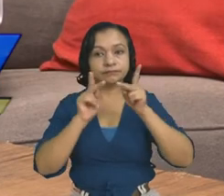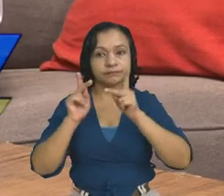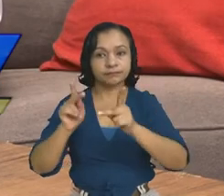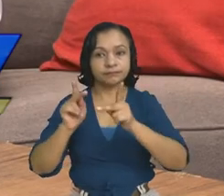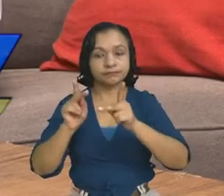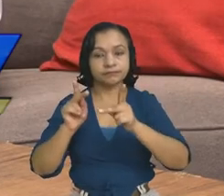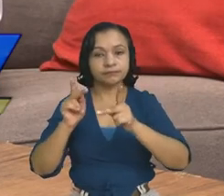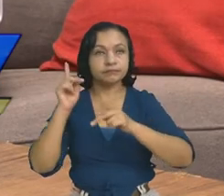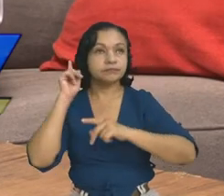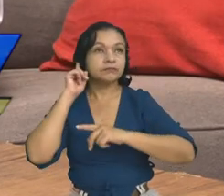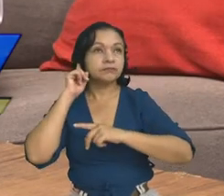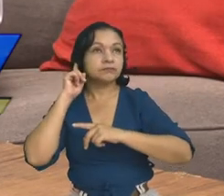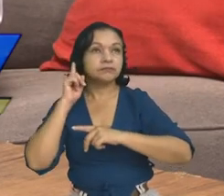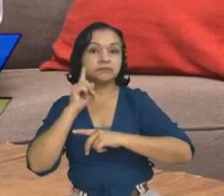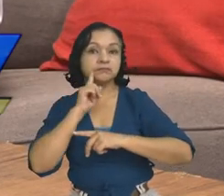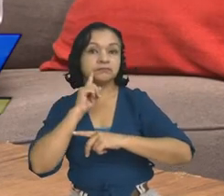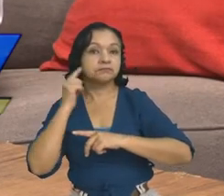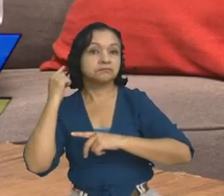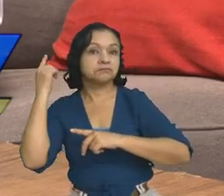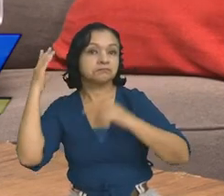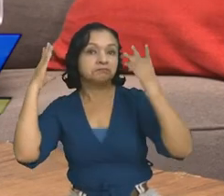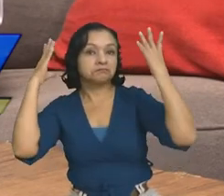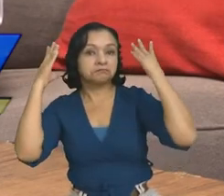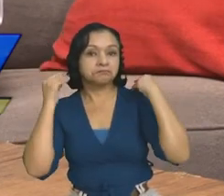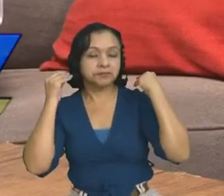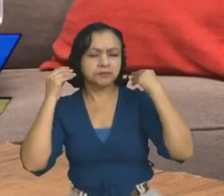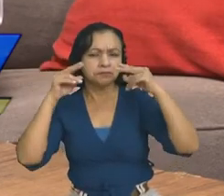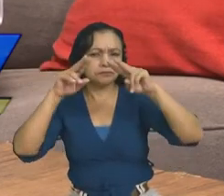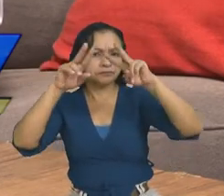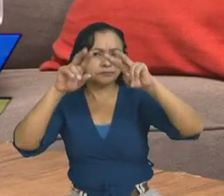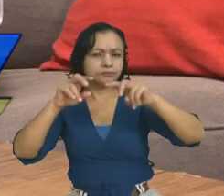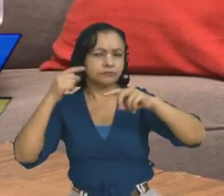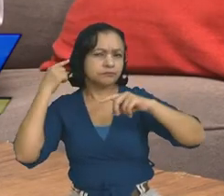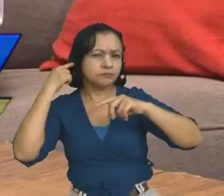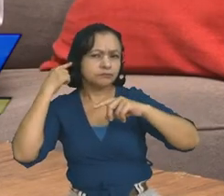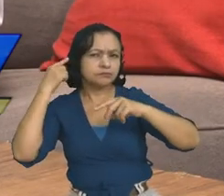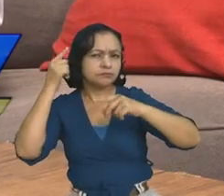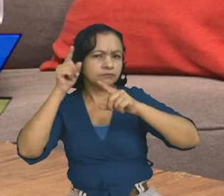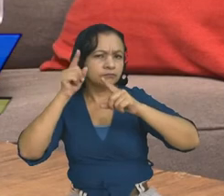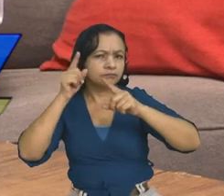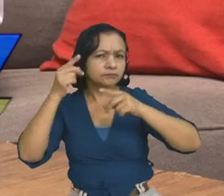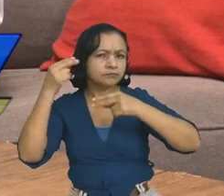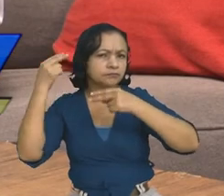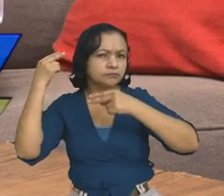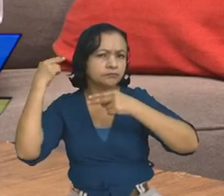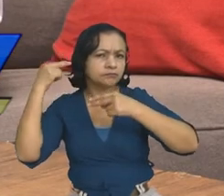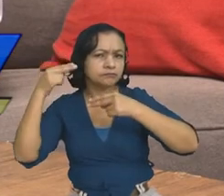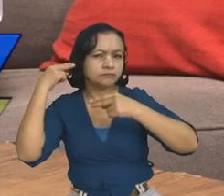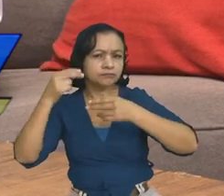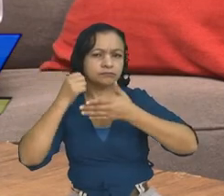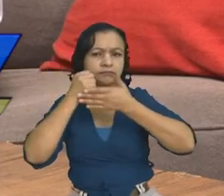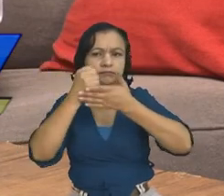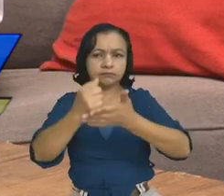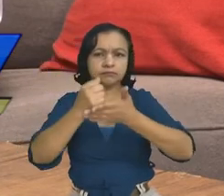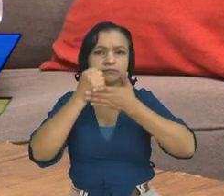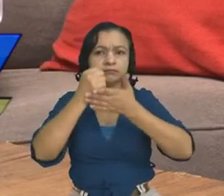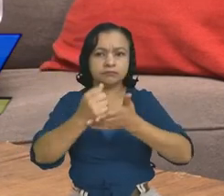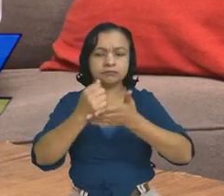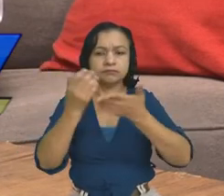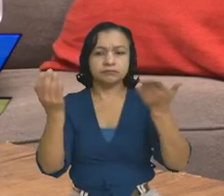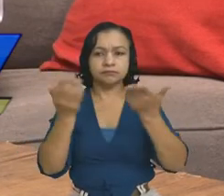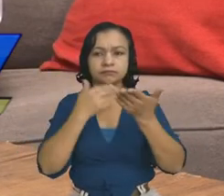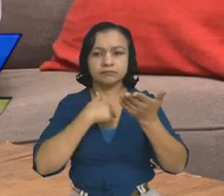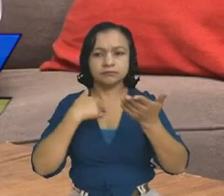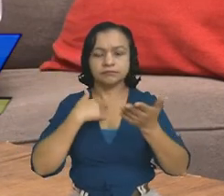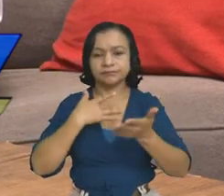perdido la audición. Se hace el diagnóstico, el nivel de la lesión y se puede dar tratamiento a través del diagnóstico. Se establece